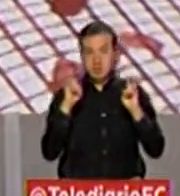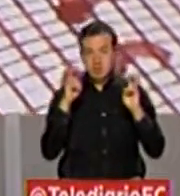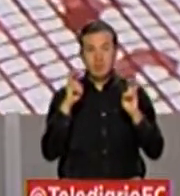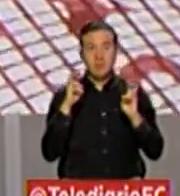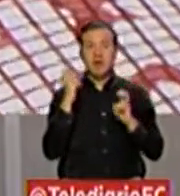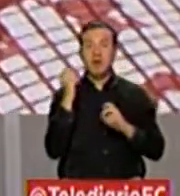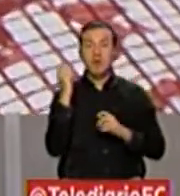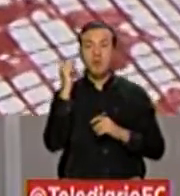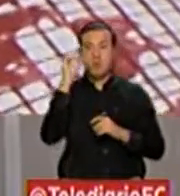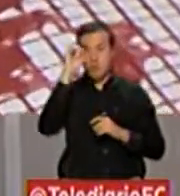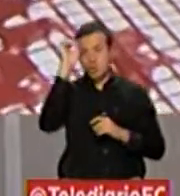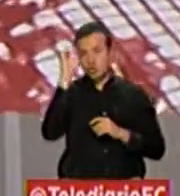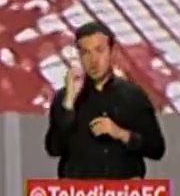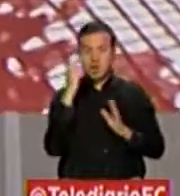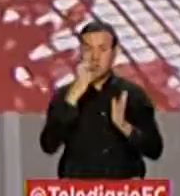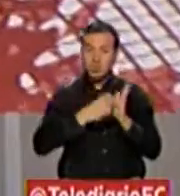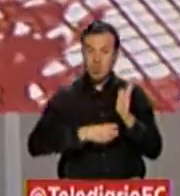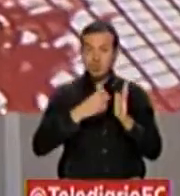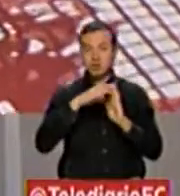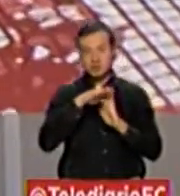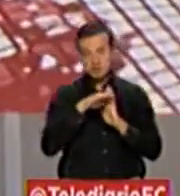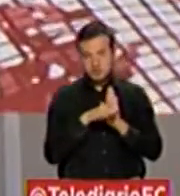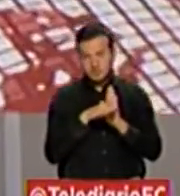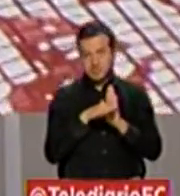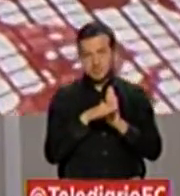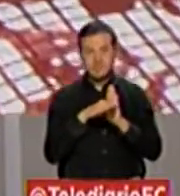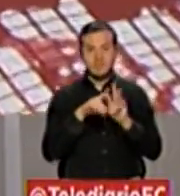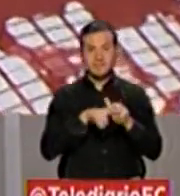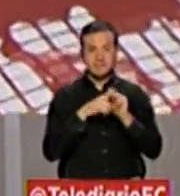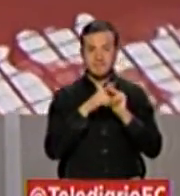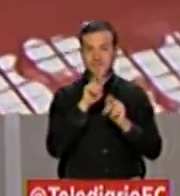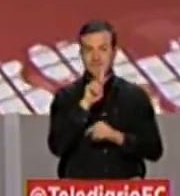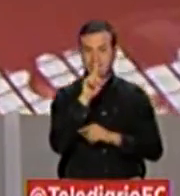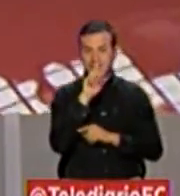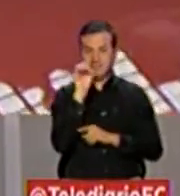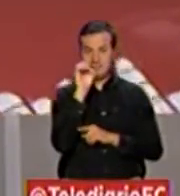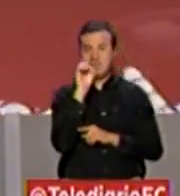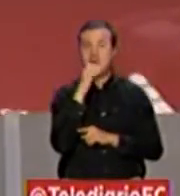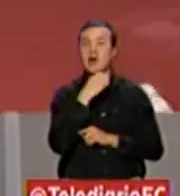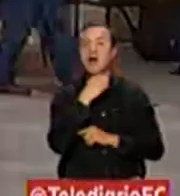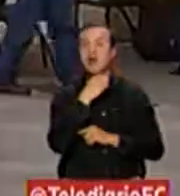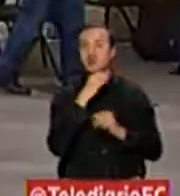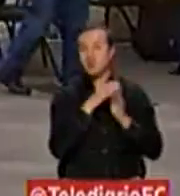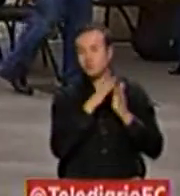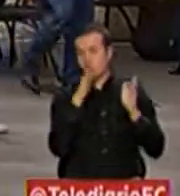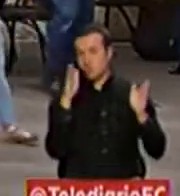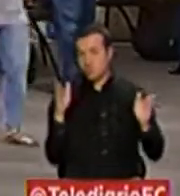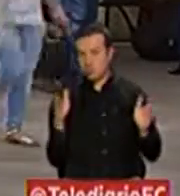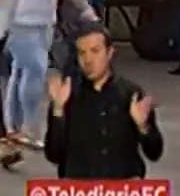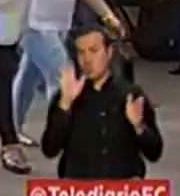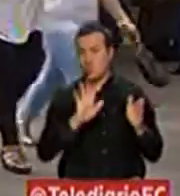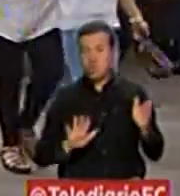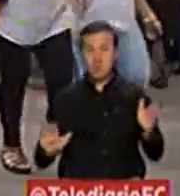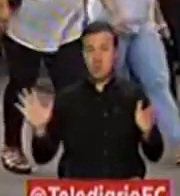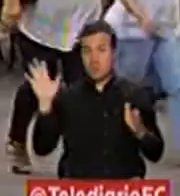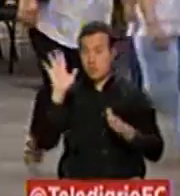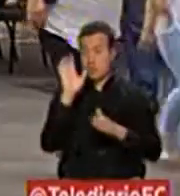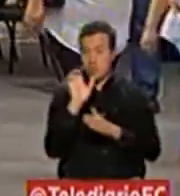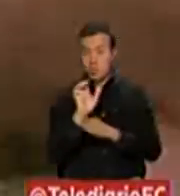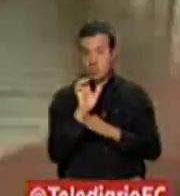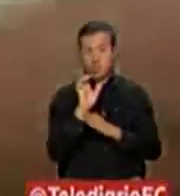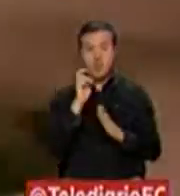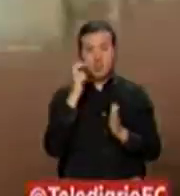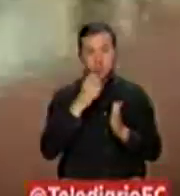de intereses, multas y recargos, que se encuentra vigente desde el 21 de agosto. A nivel nacional, la remisión de